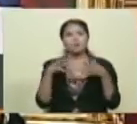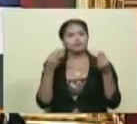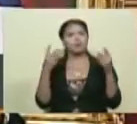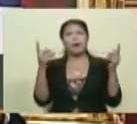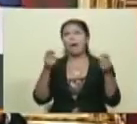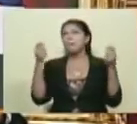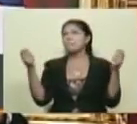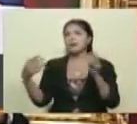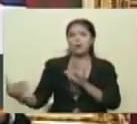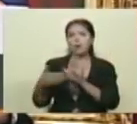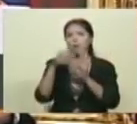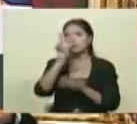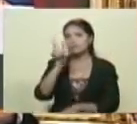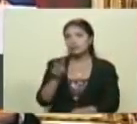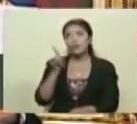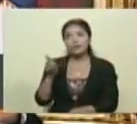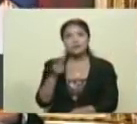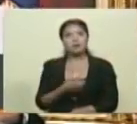contra Venezuela es en España.